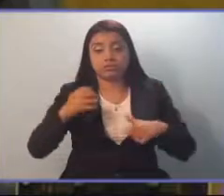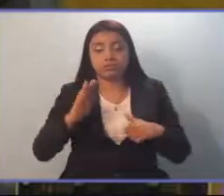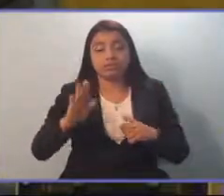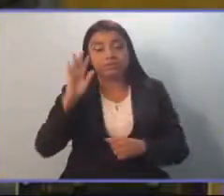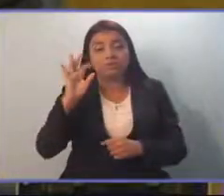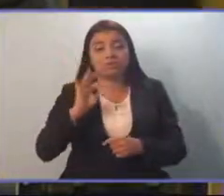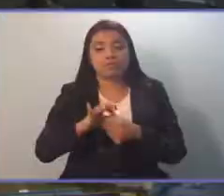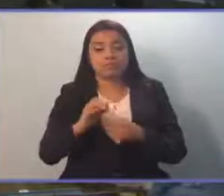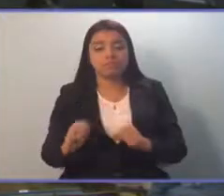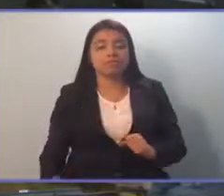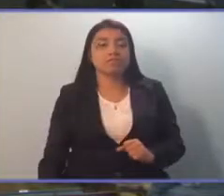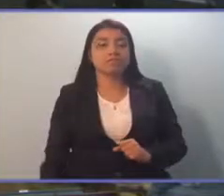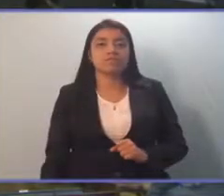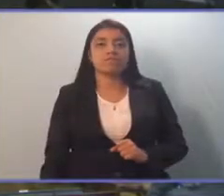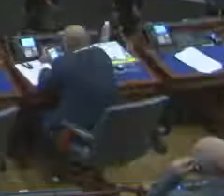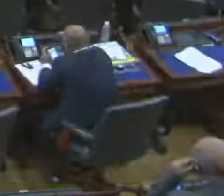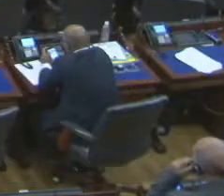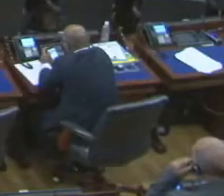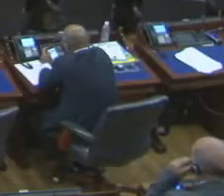de votar.